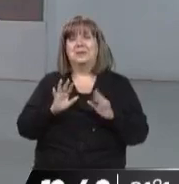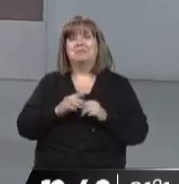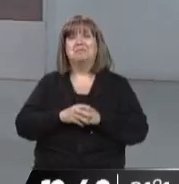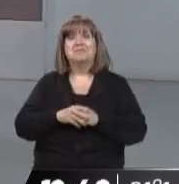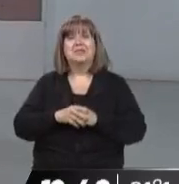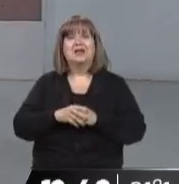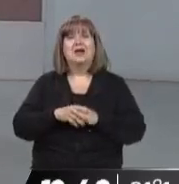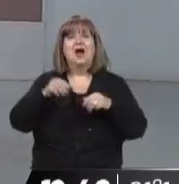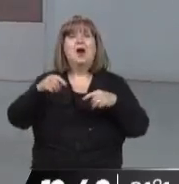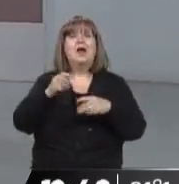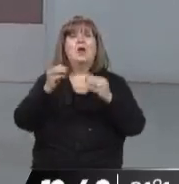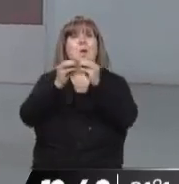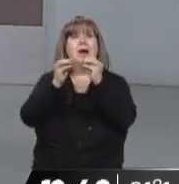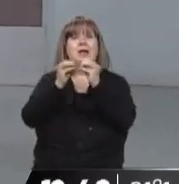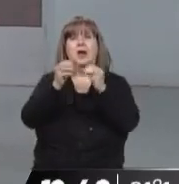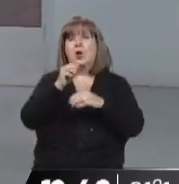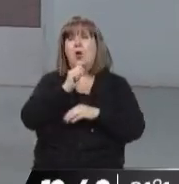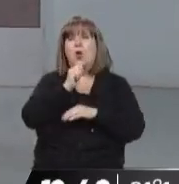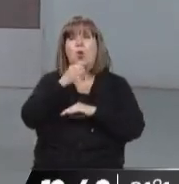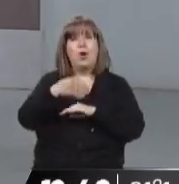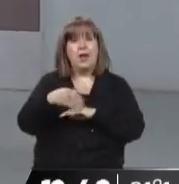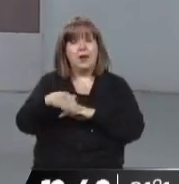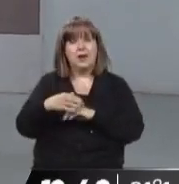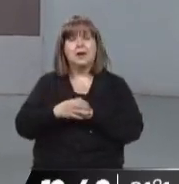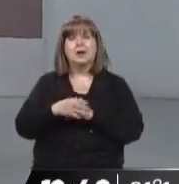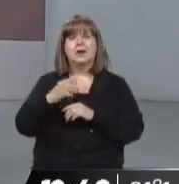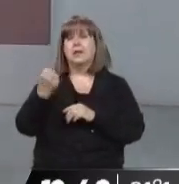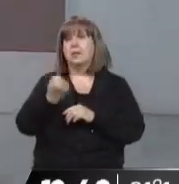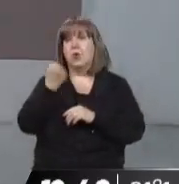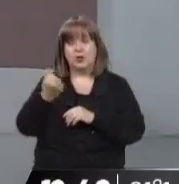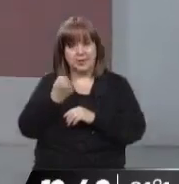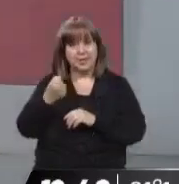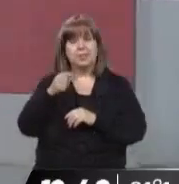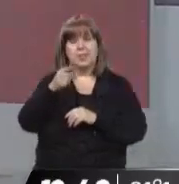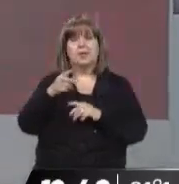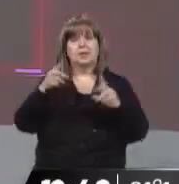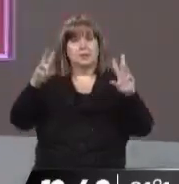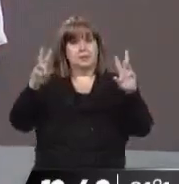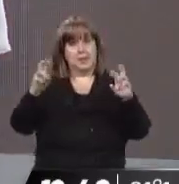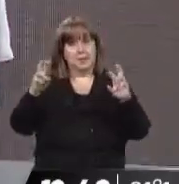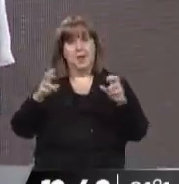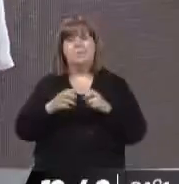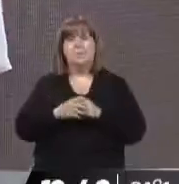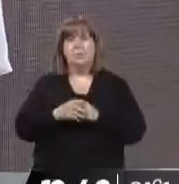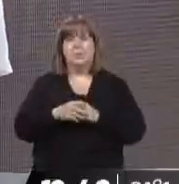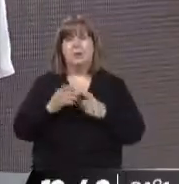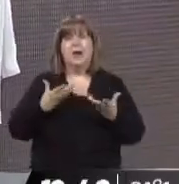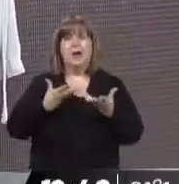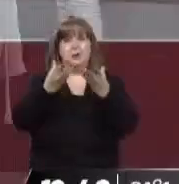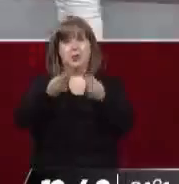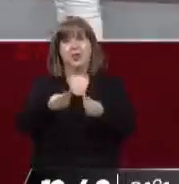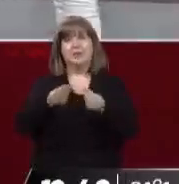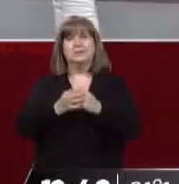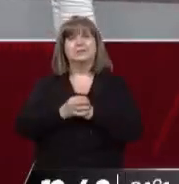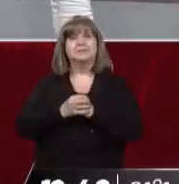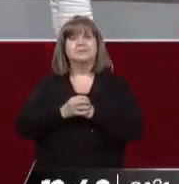Ya nos está esperando Julián Chabert, móvil importante y por una causa fundamental, linda y además solidaria. Juli,